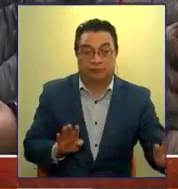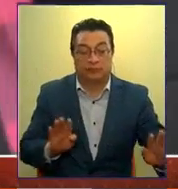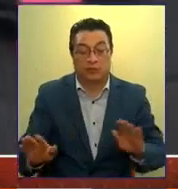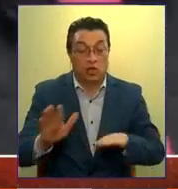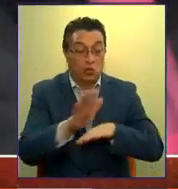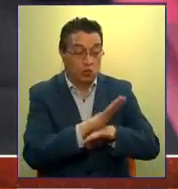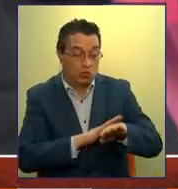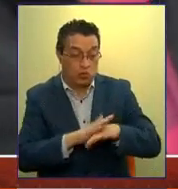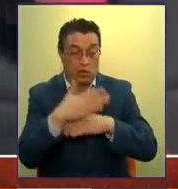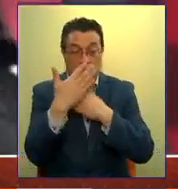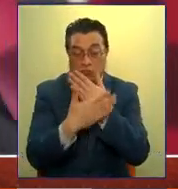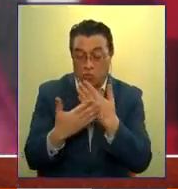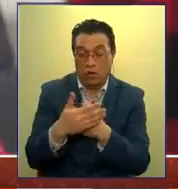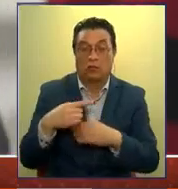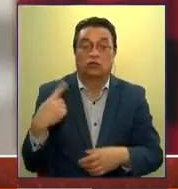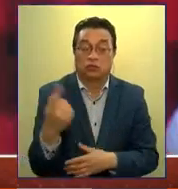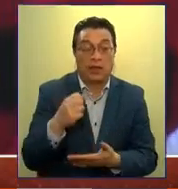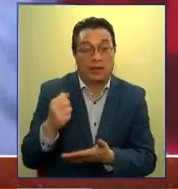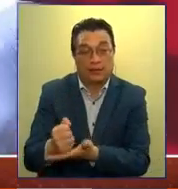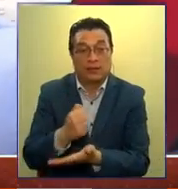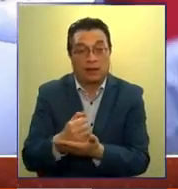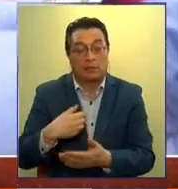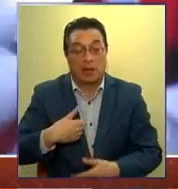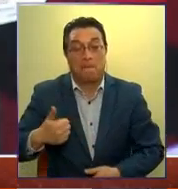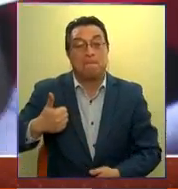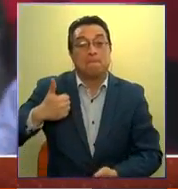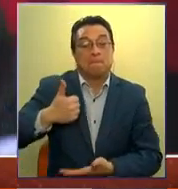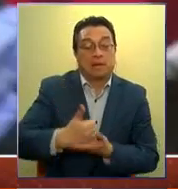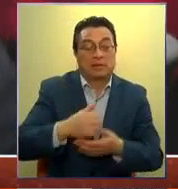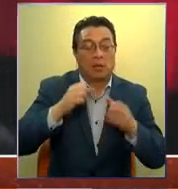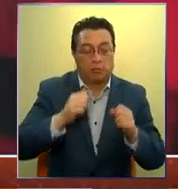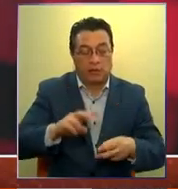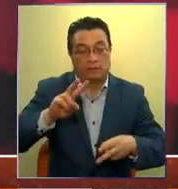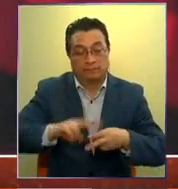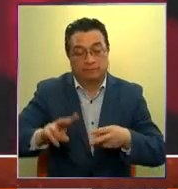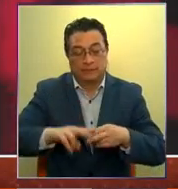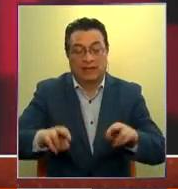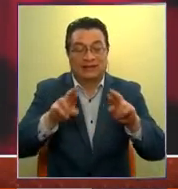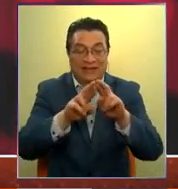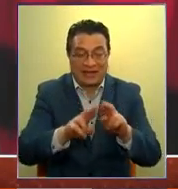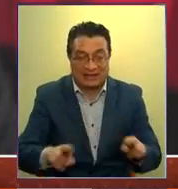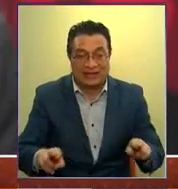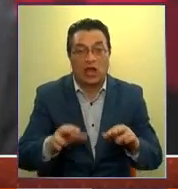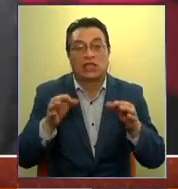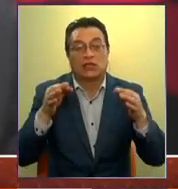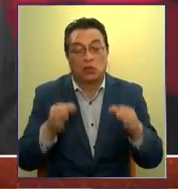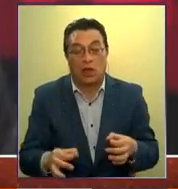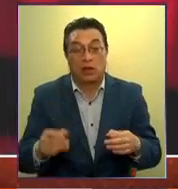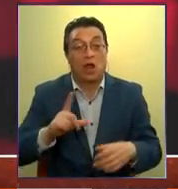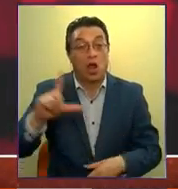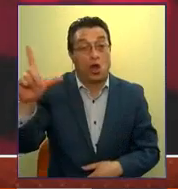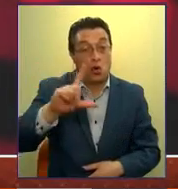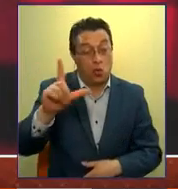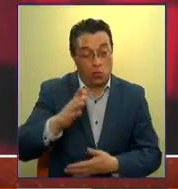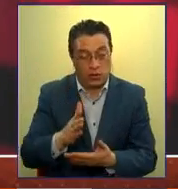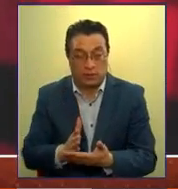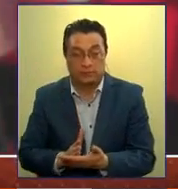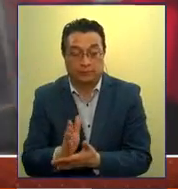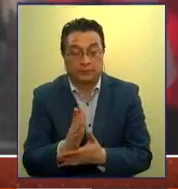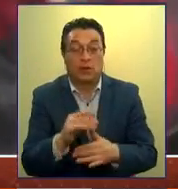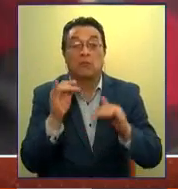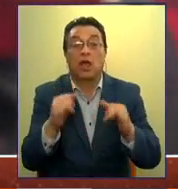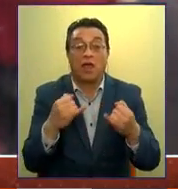resguardo que corresponde, para que su trámite presencial lo puedan hacer con tranquilidad y seguridad. Eso va a ser a contar del lunes y se va a